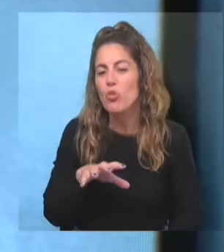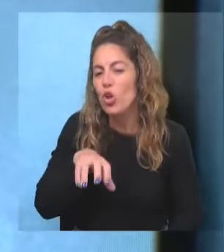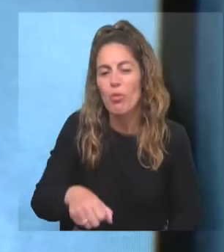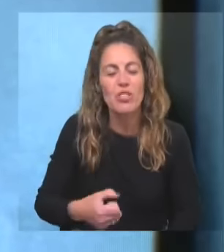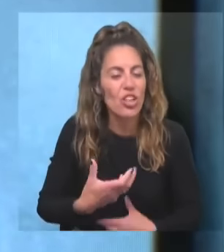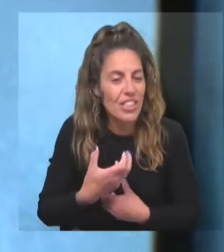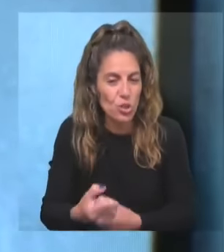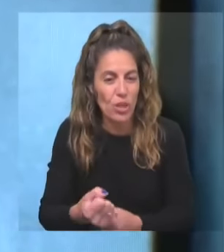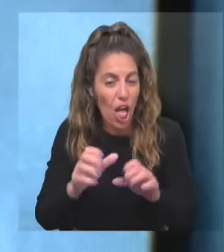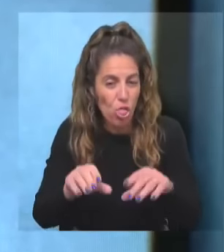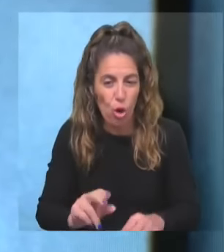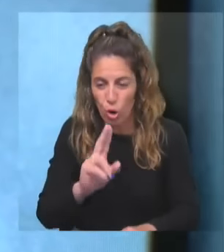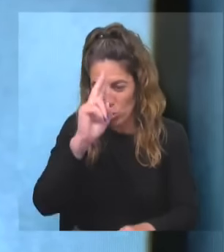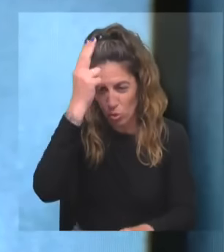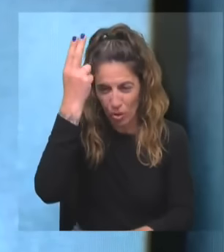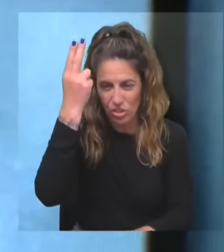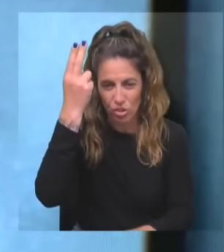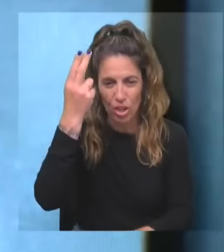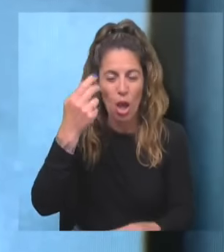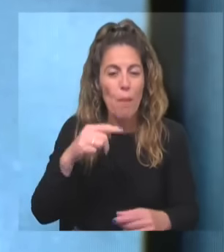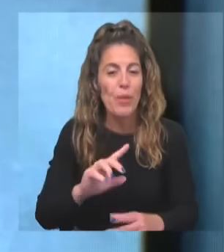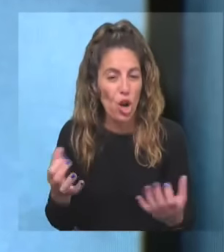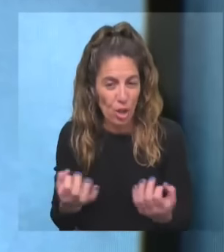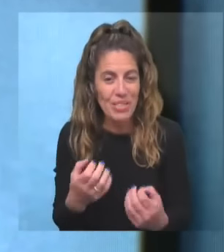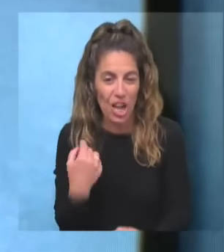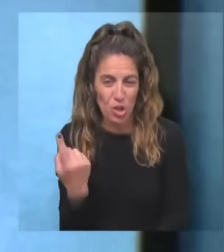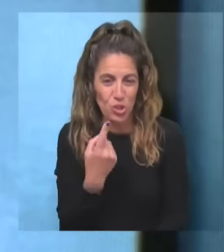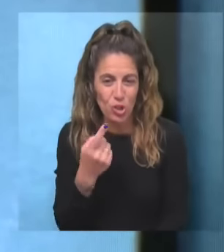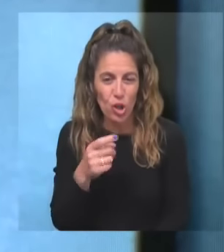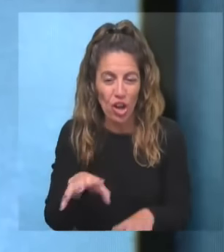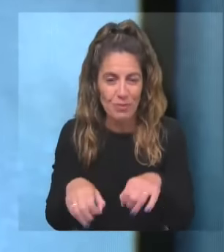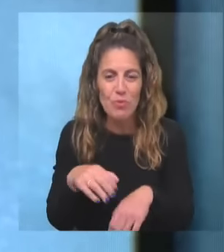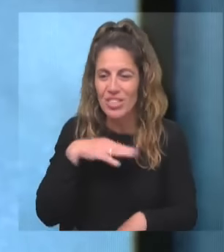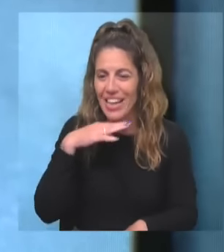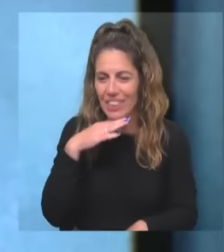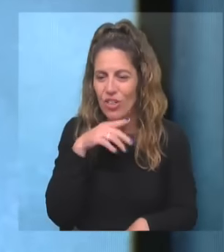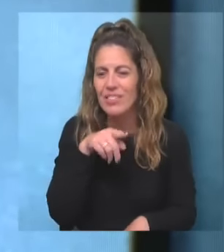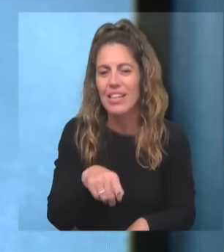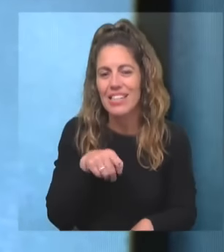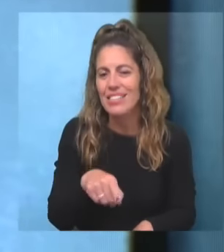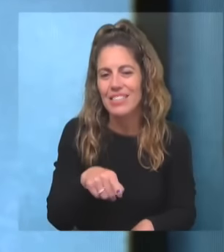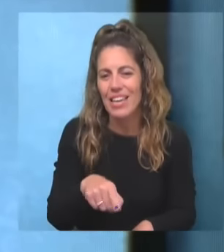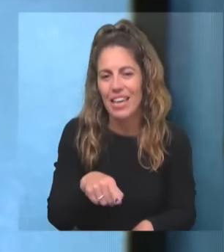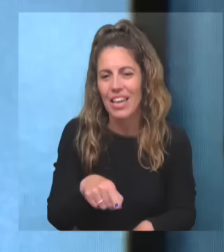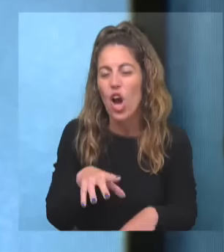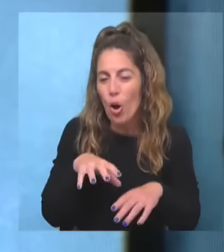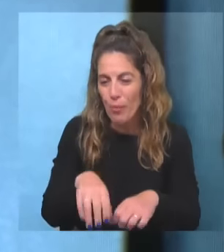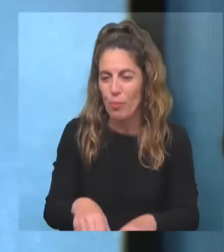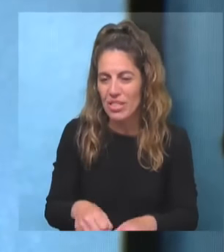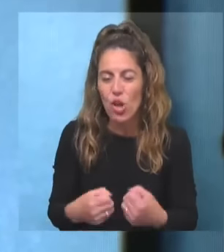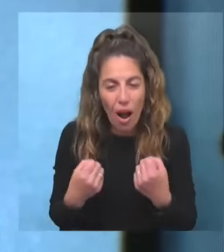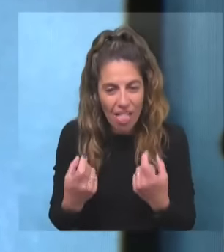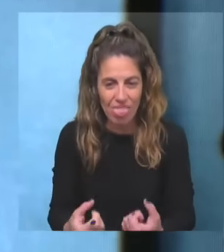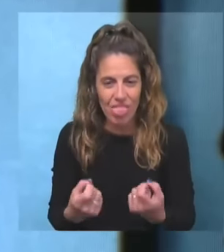los uruguayos y uruguayas, pero en particular nosotros los canarios tenemos ese compromiso a dar,